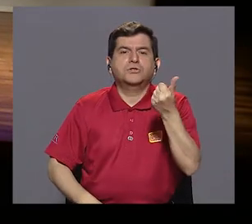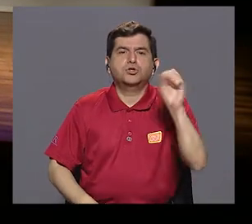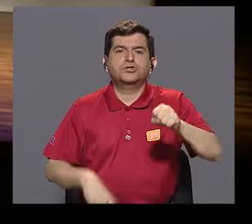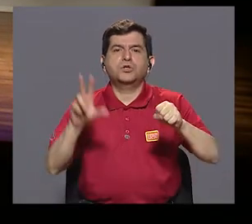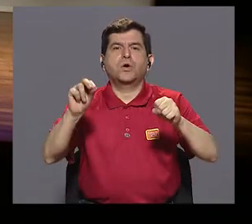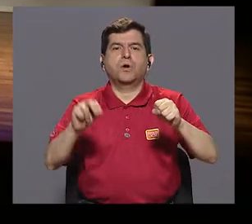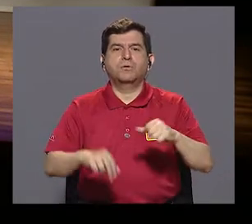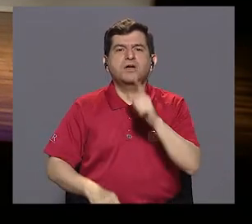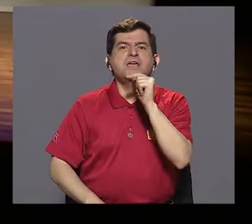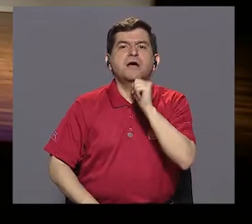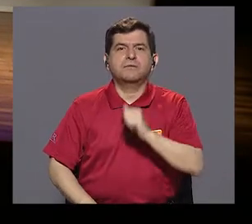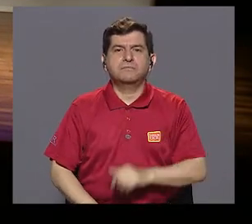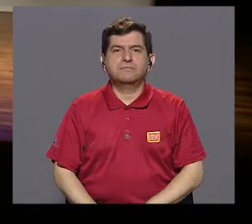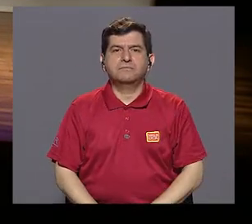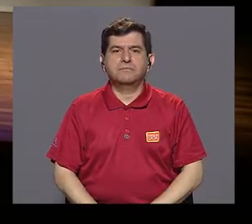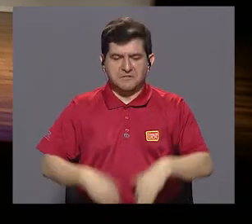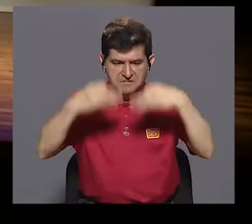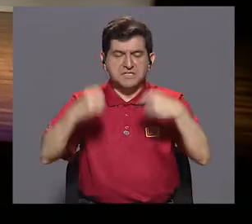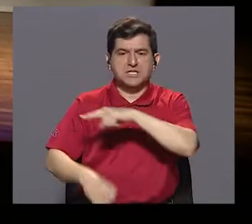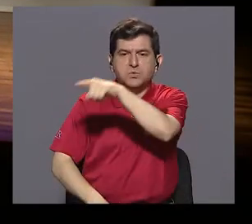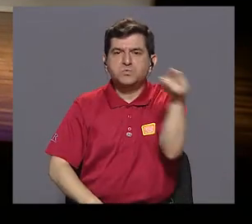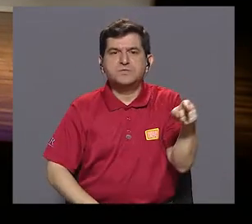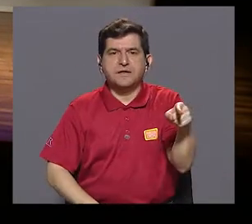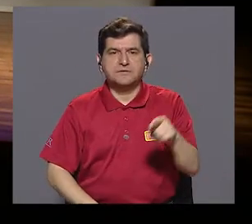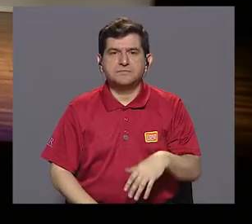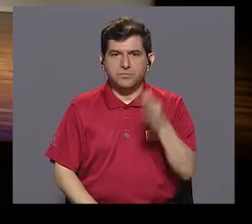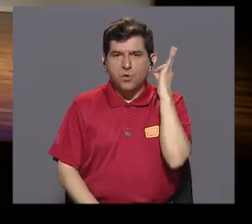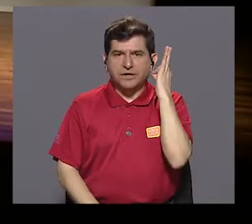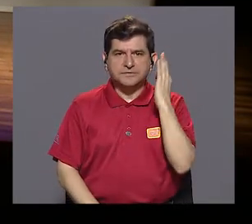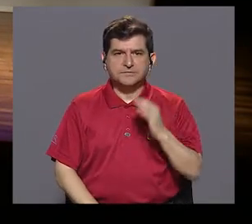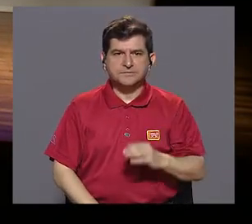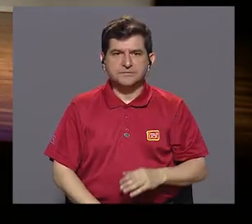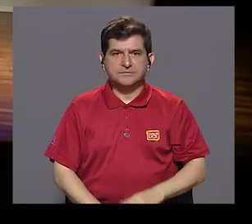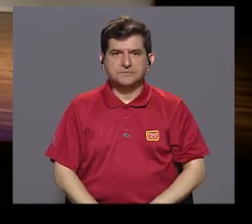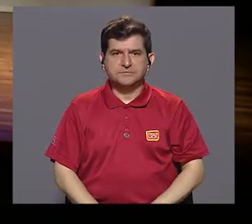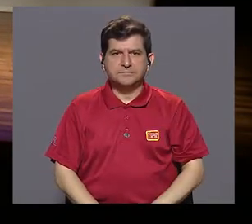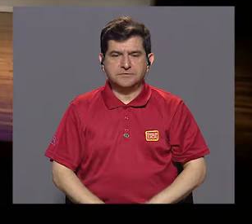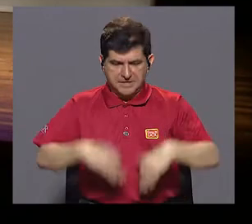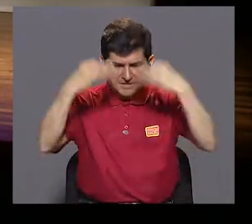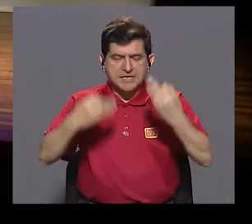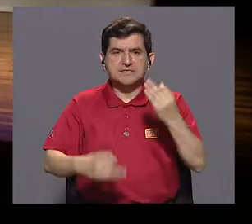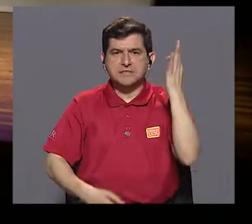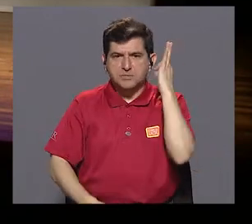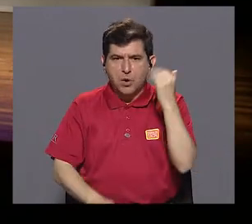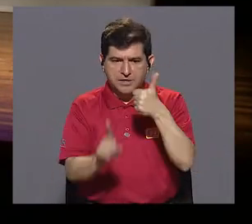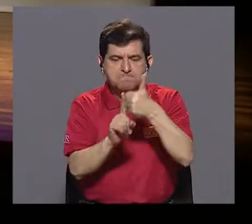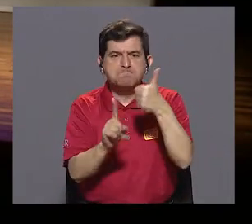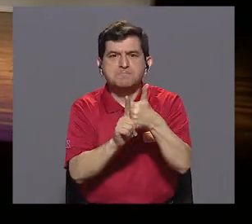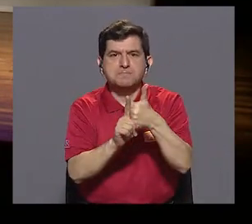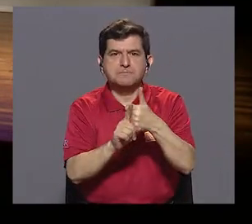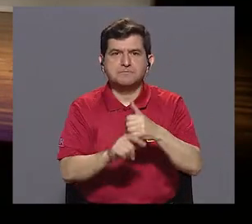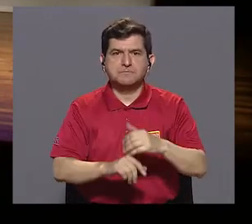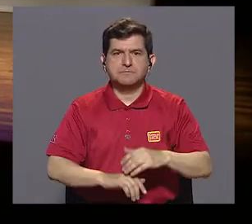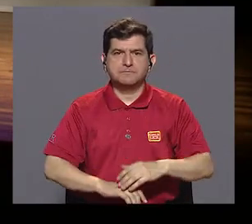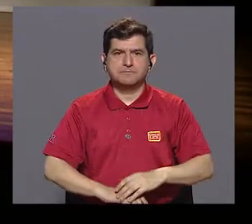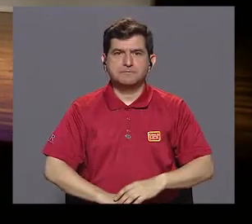para tanto o cuándo no? Lo tienen que decidir ustedes, chicas. Eso lo decidimos las